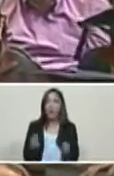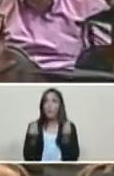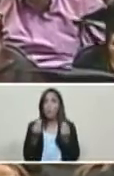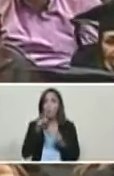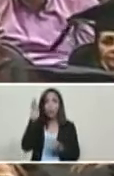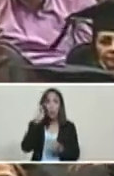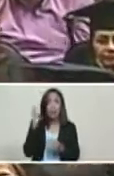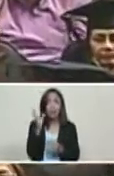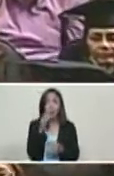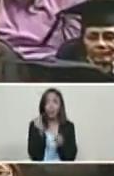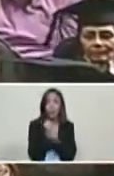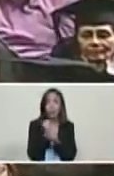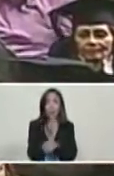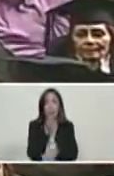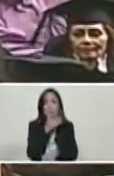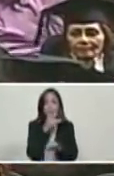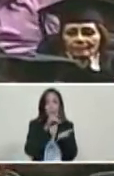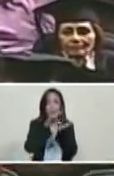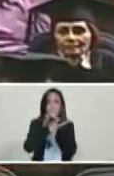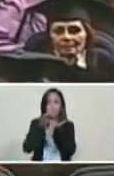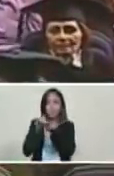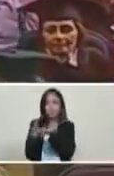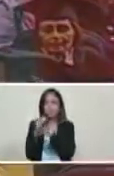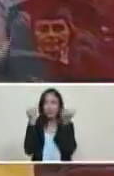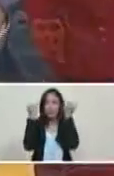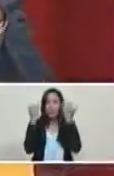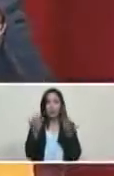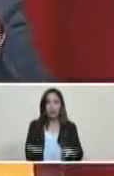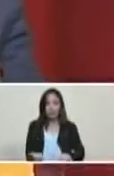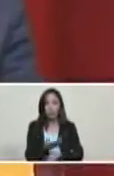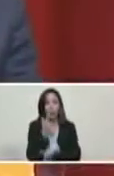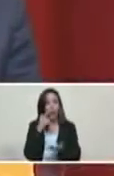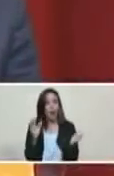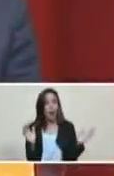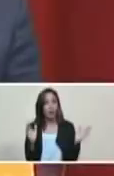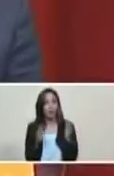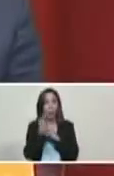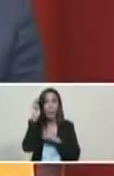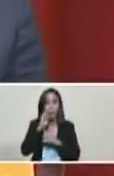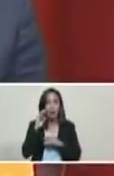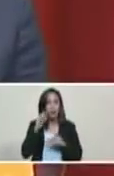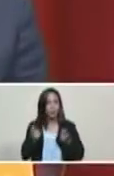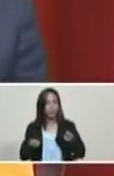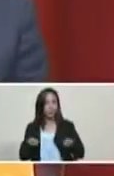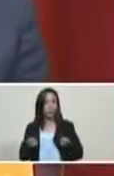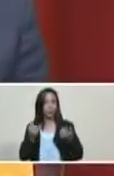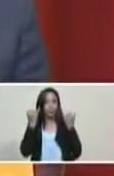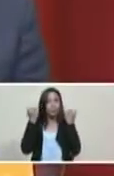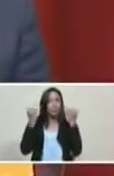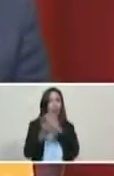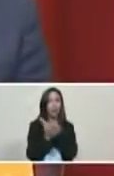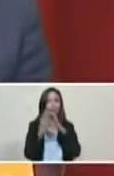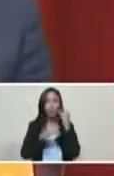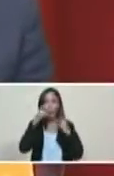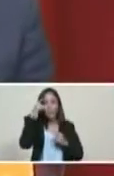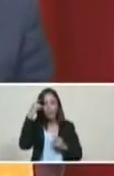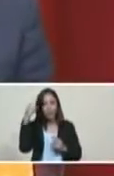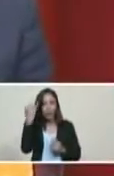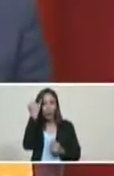desempleados y surgió la idea de que, como los maestros tienen todo el dominio del contenido